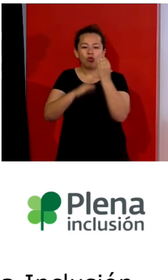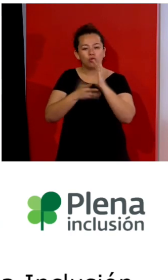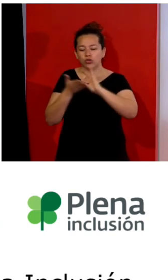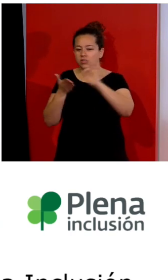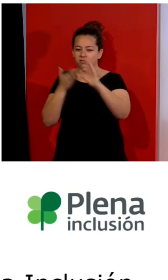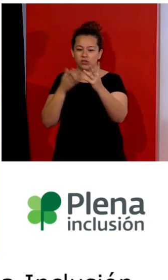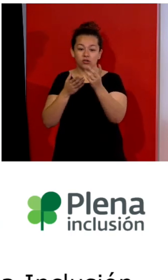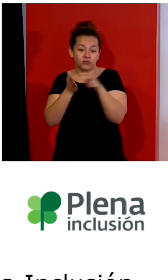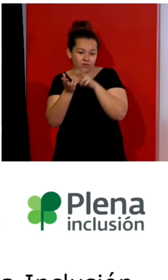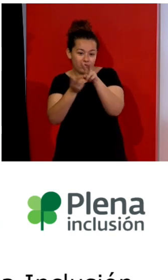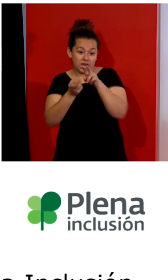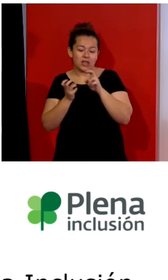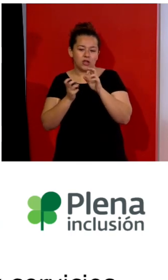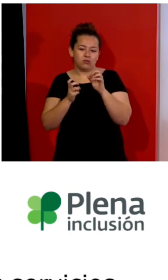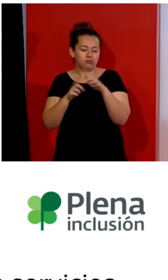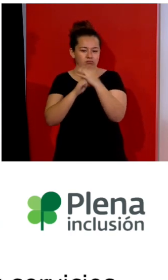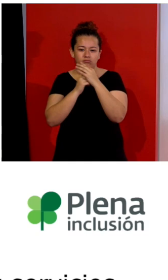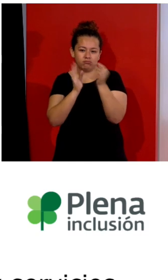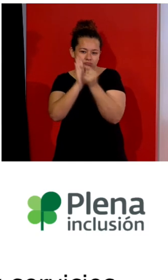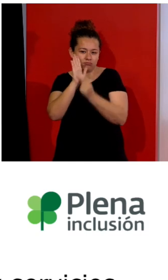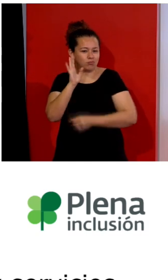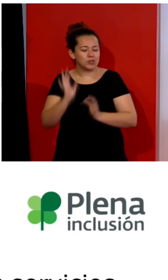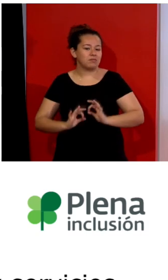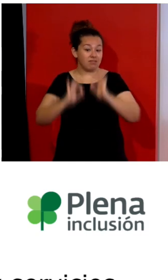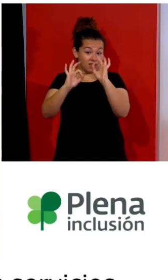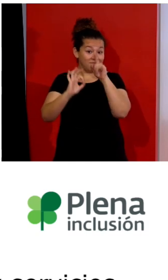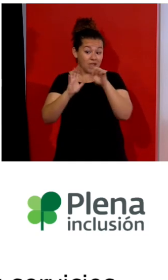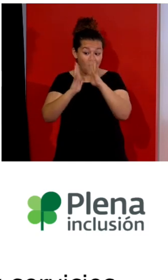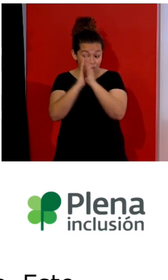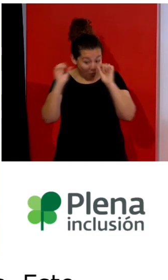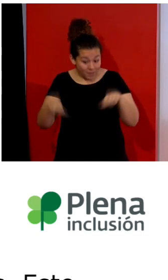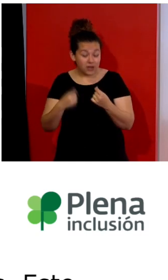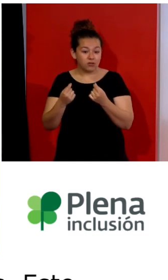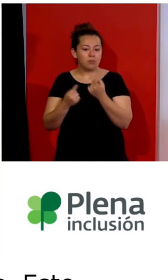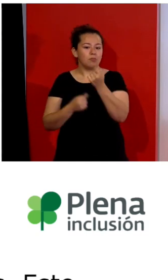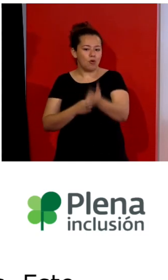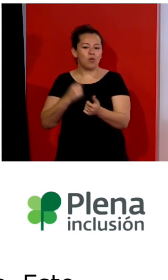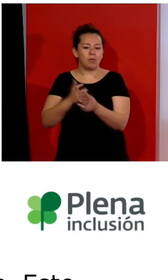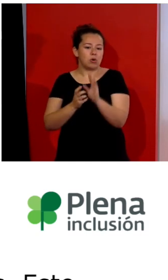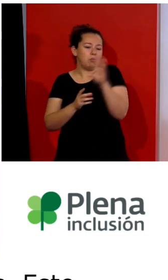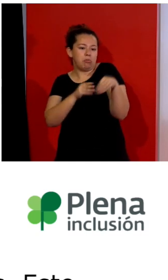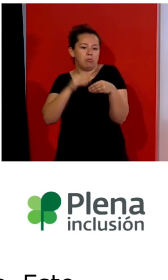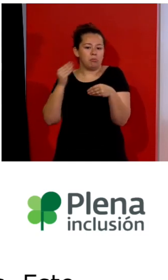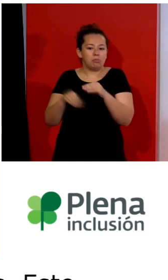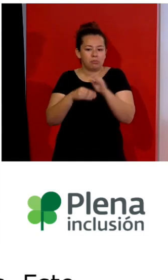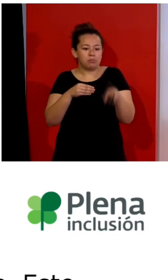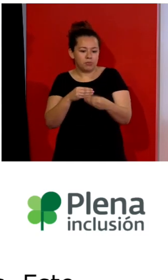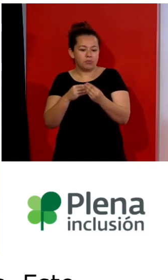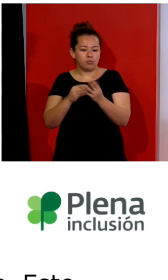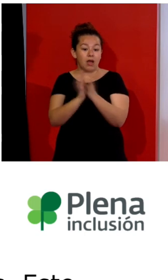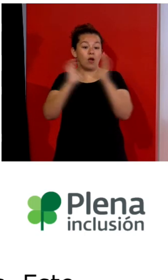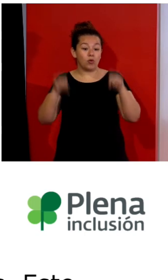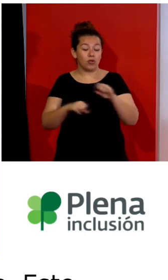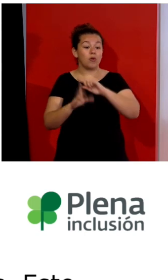financieros en condiciones especiales. Este convenio se ha venido complementando y enriqueciendo con un acuerdo a tres bandas entre Plena